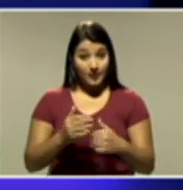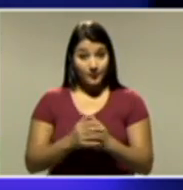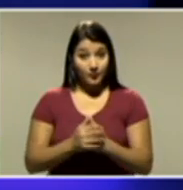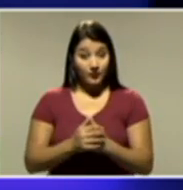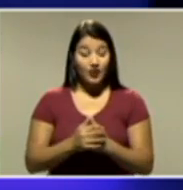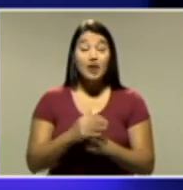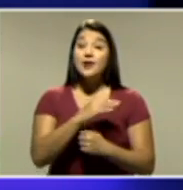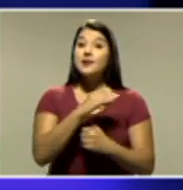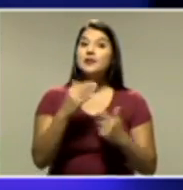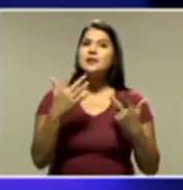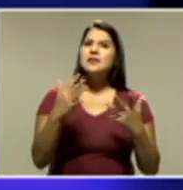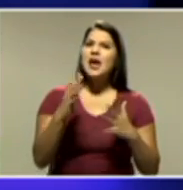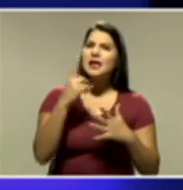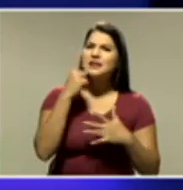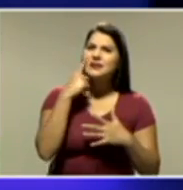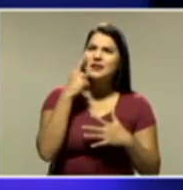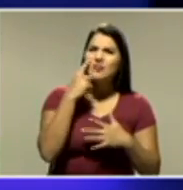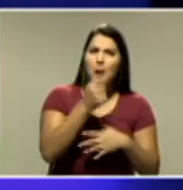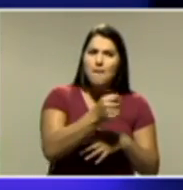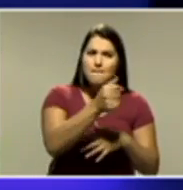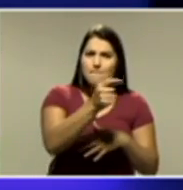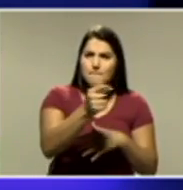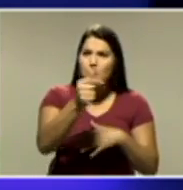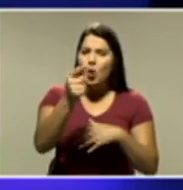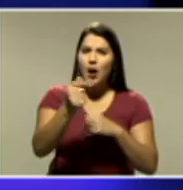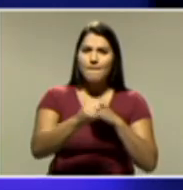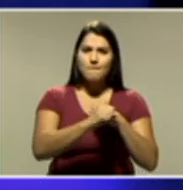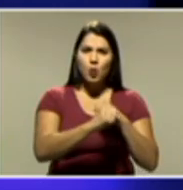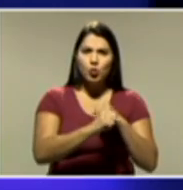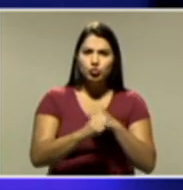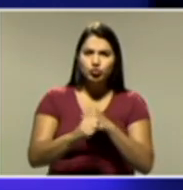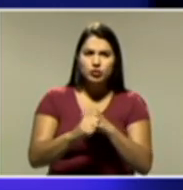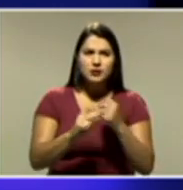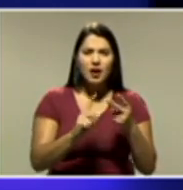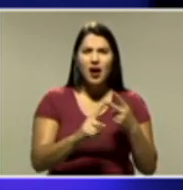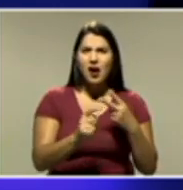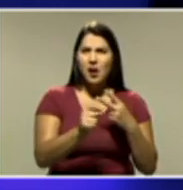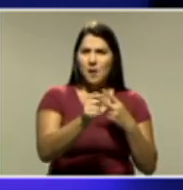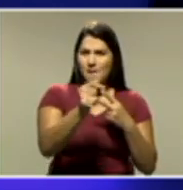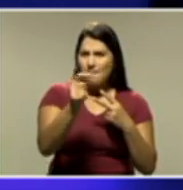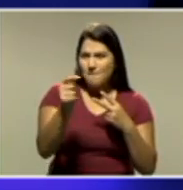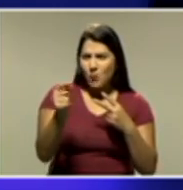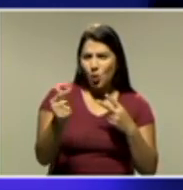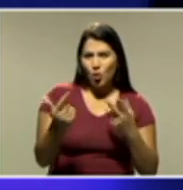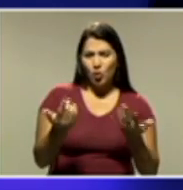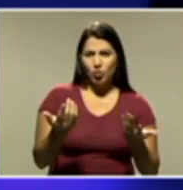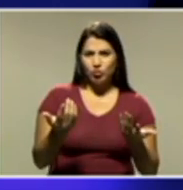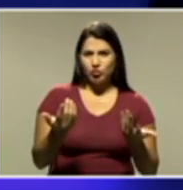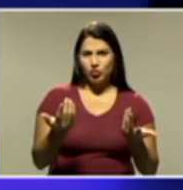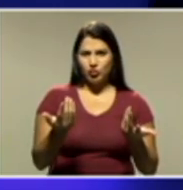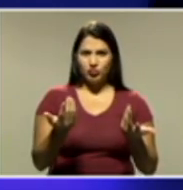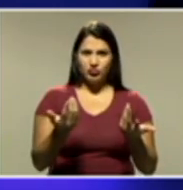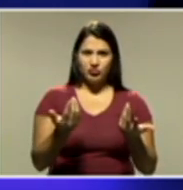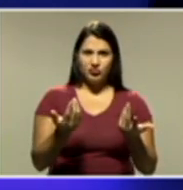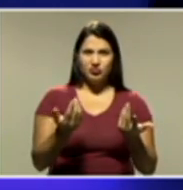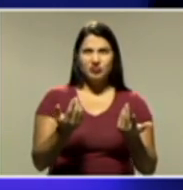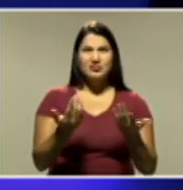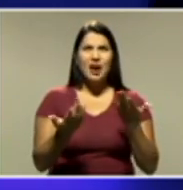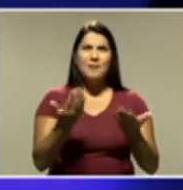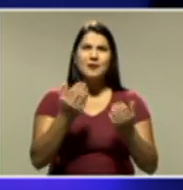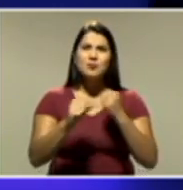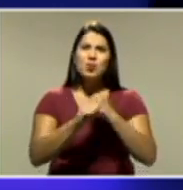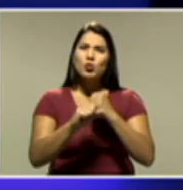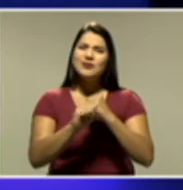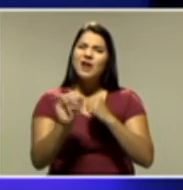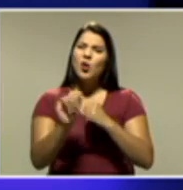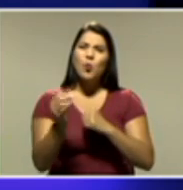se ha visto poca publicidad, pocos signos externos a la antigua. ¿Puede haber una relación